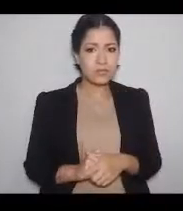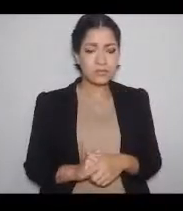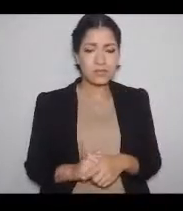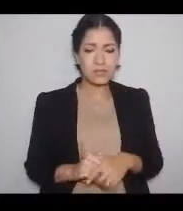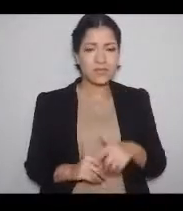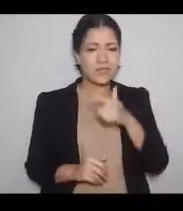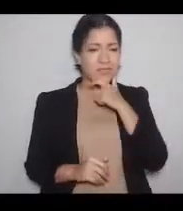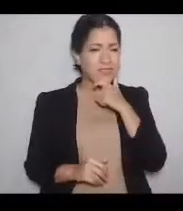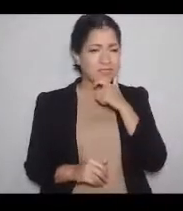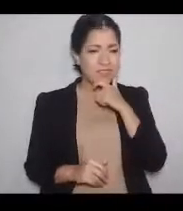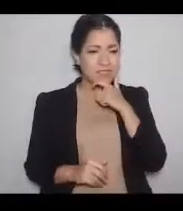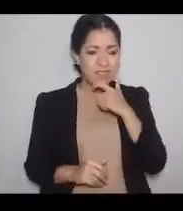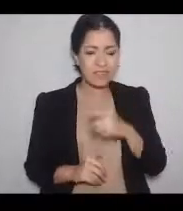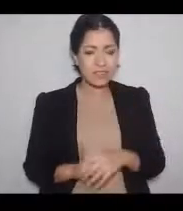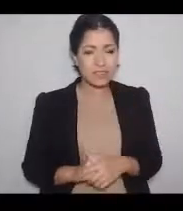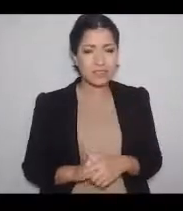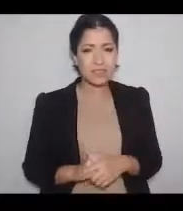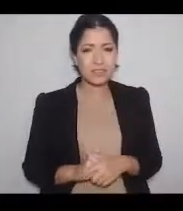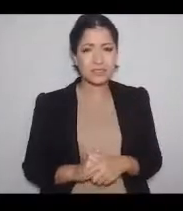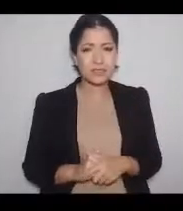¿Cómo conociste a mi mamá?